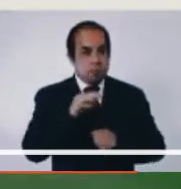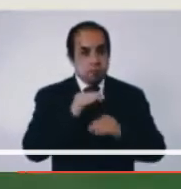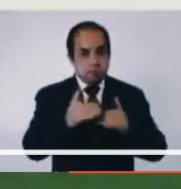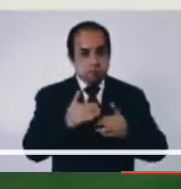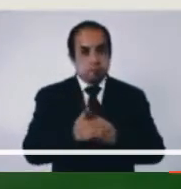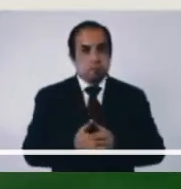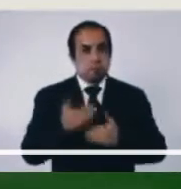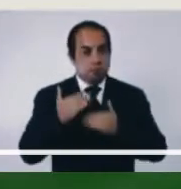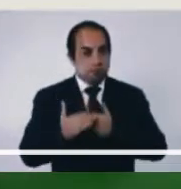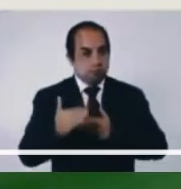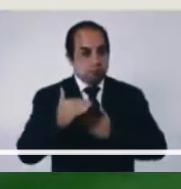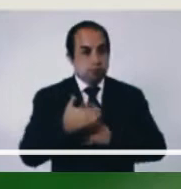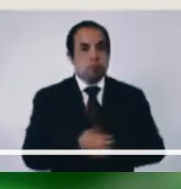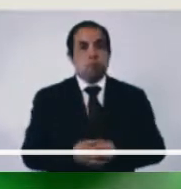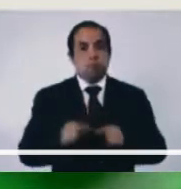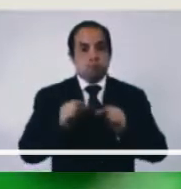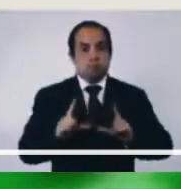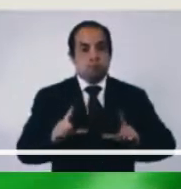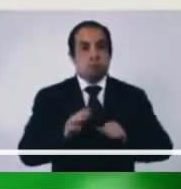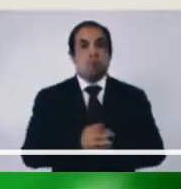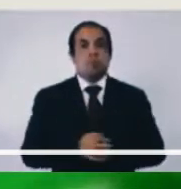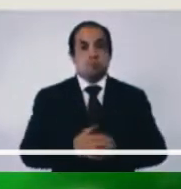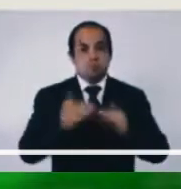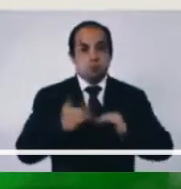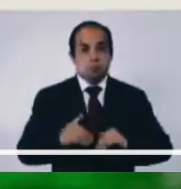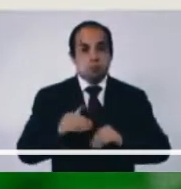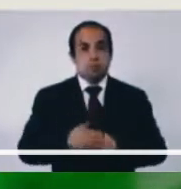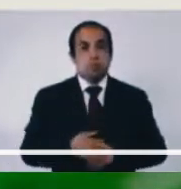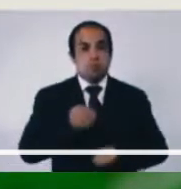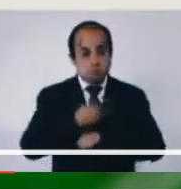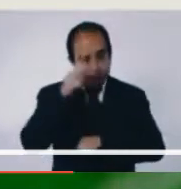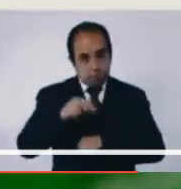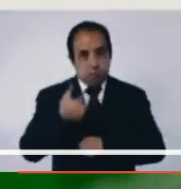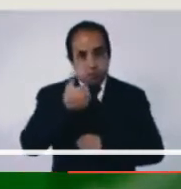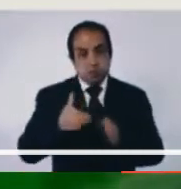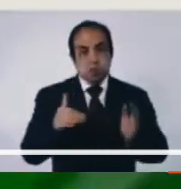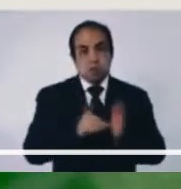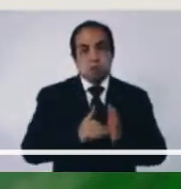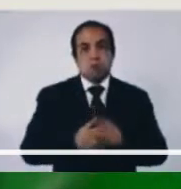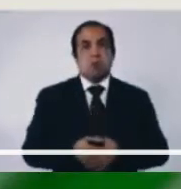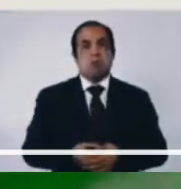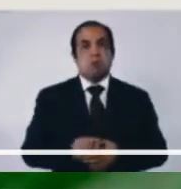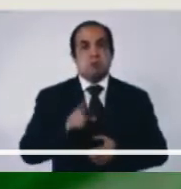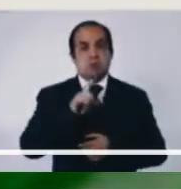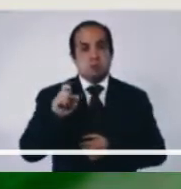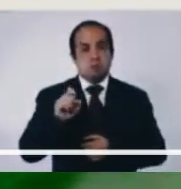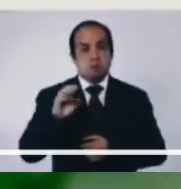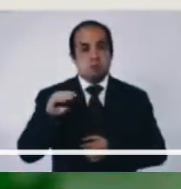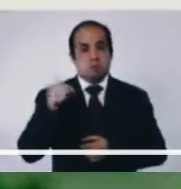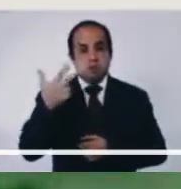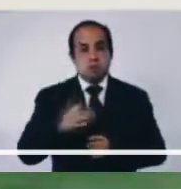Siguiente. Para el área metropolitana, 6.195, de los cuales